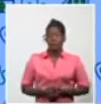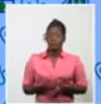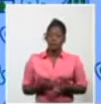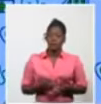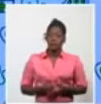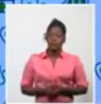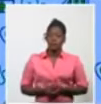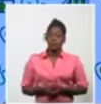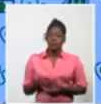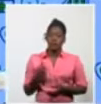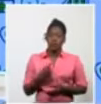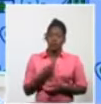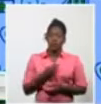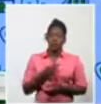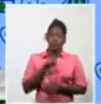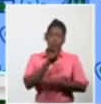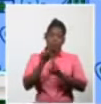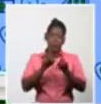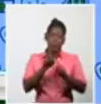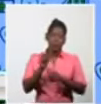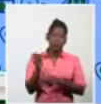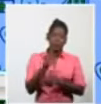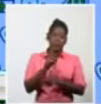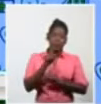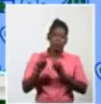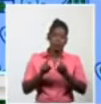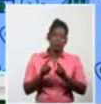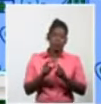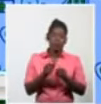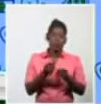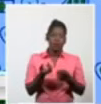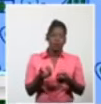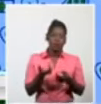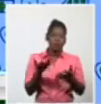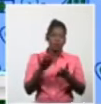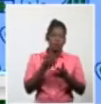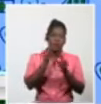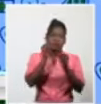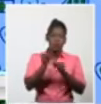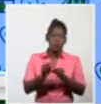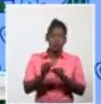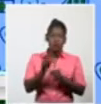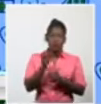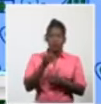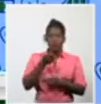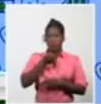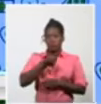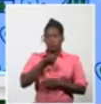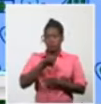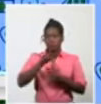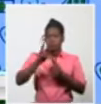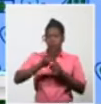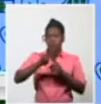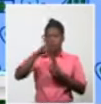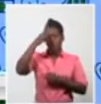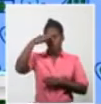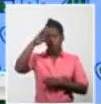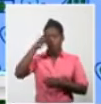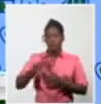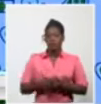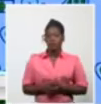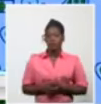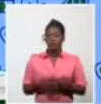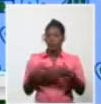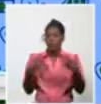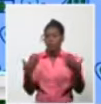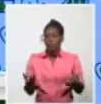de preguntas. La primera pregunta nos la envía el sistema informativo de la televisión cubana. Dice, ¿cuáles son los municipios que